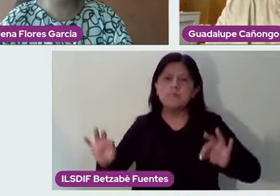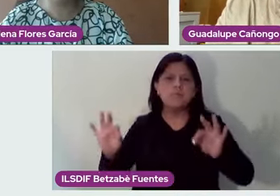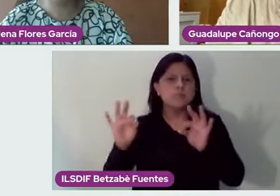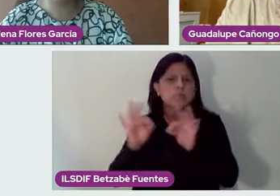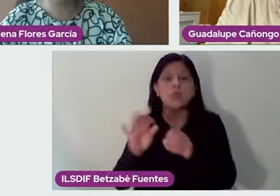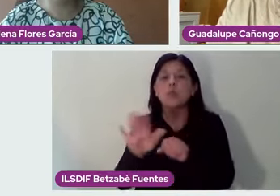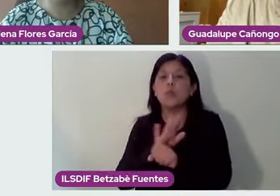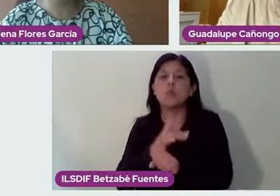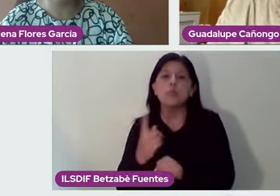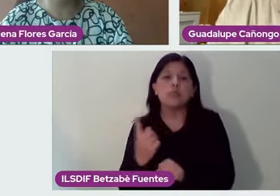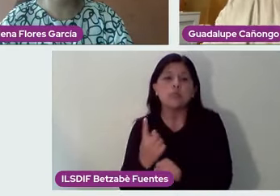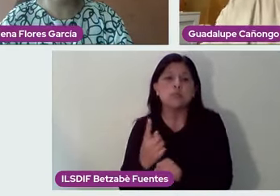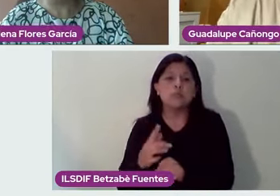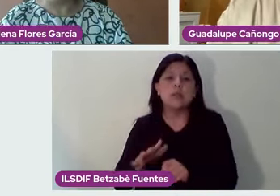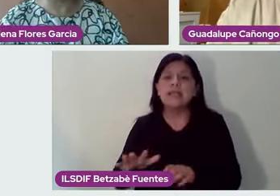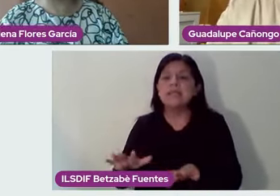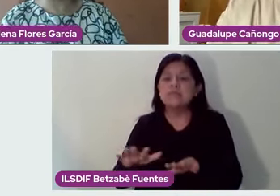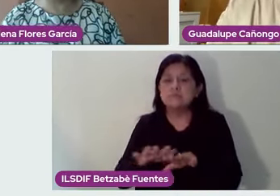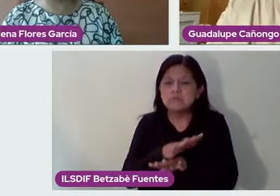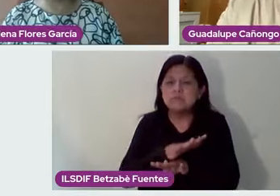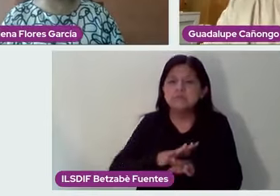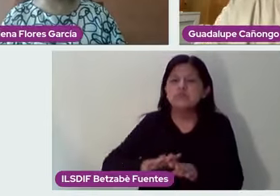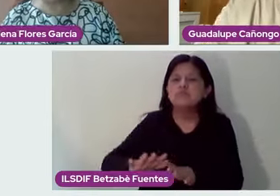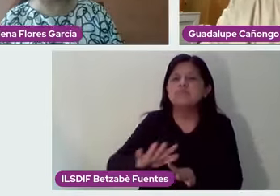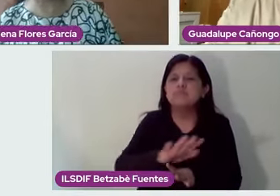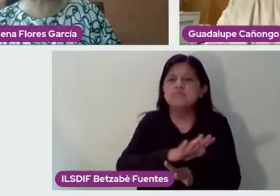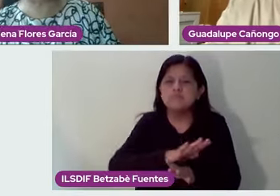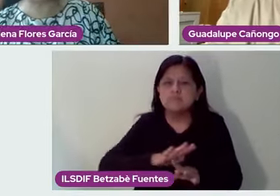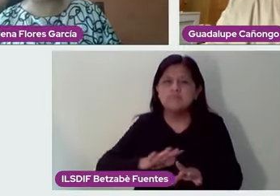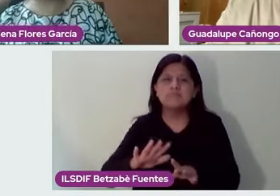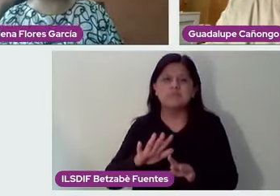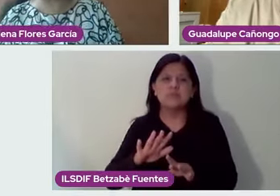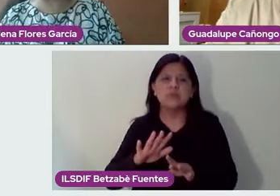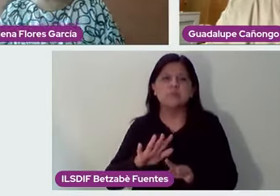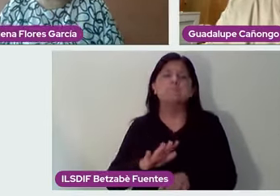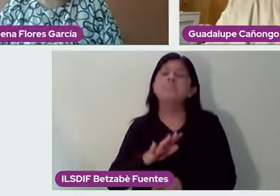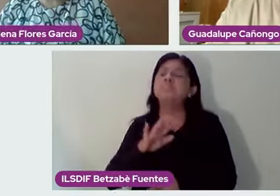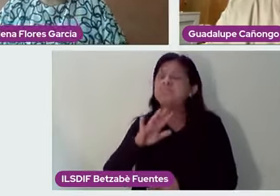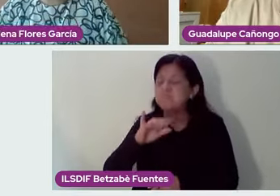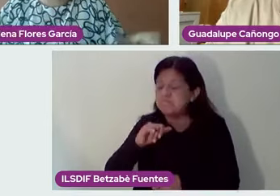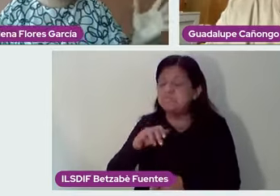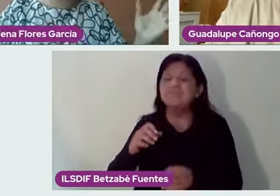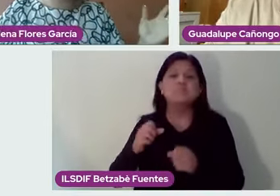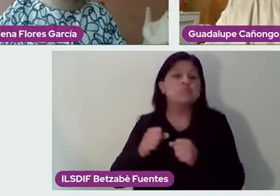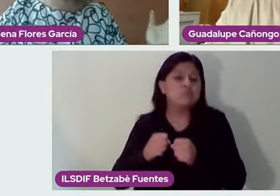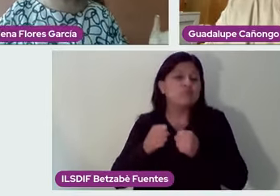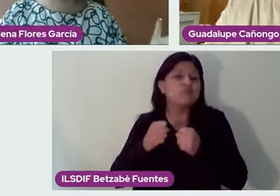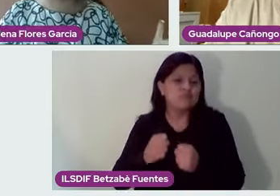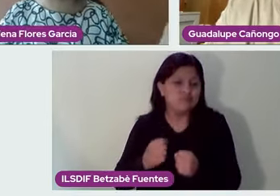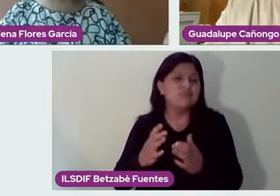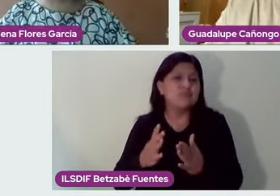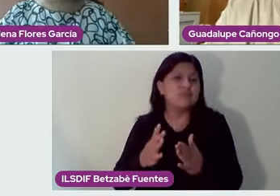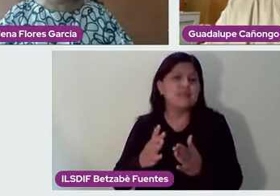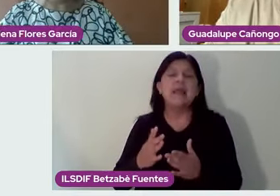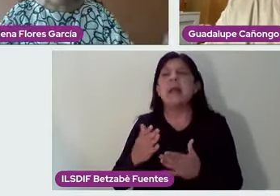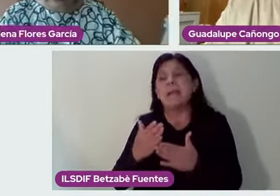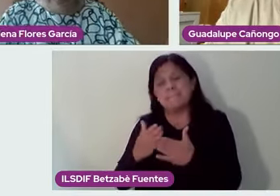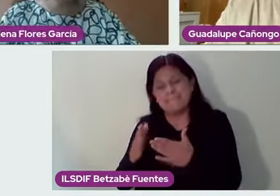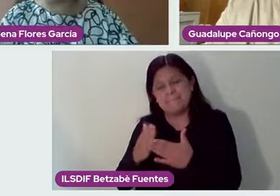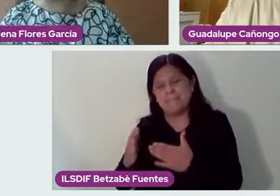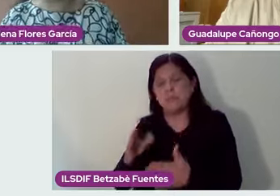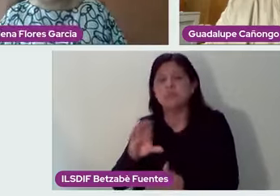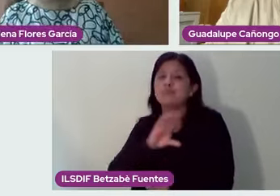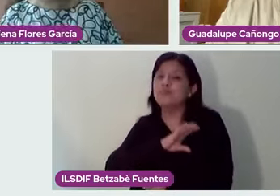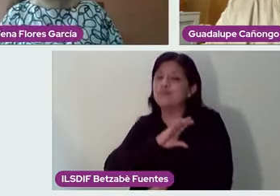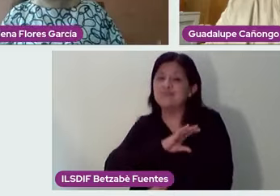nos desenvolvemos. Así será, maestra, seguro, y además decirle con muchísimo cariño que la